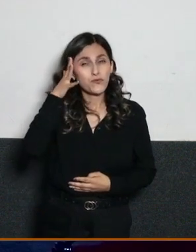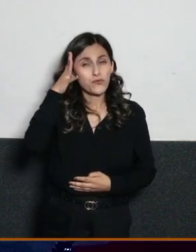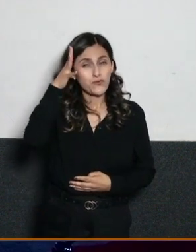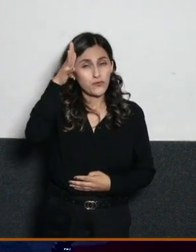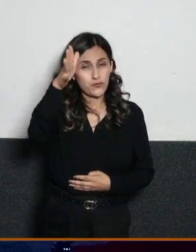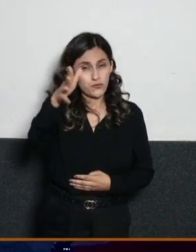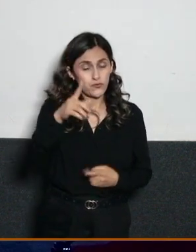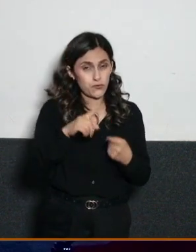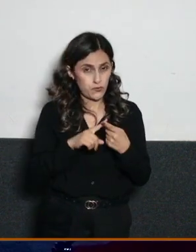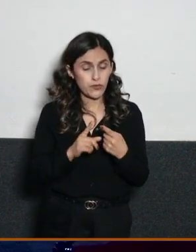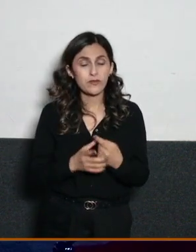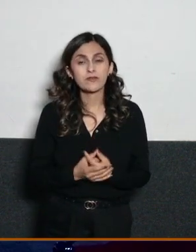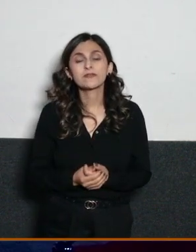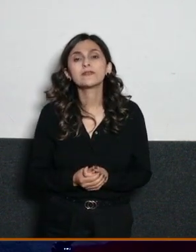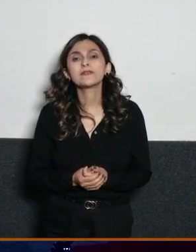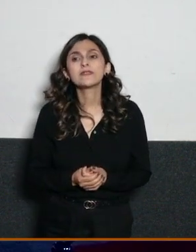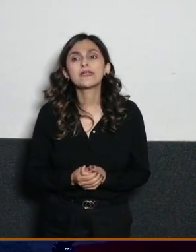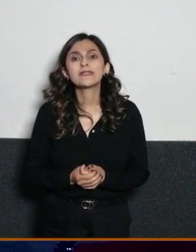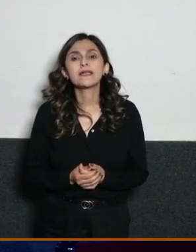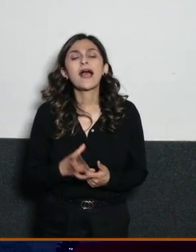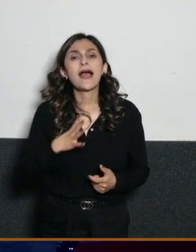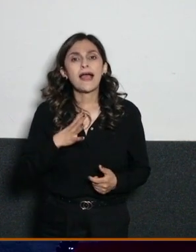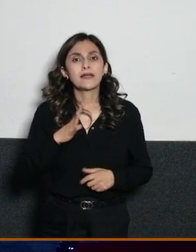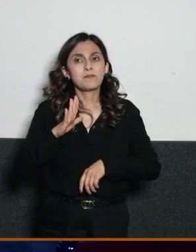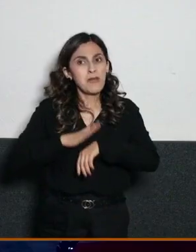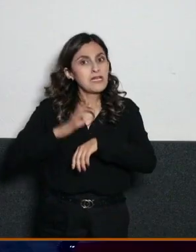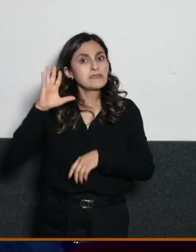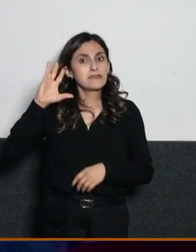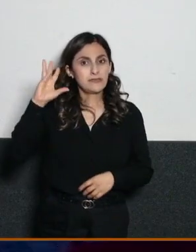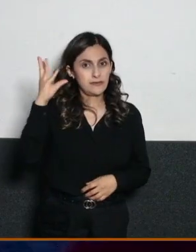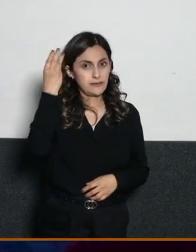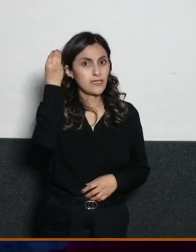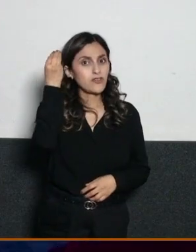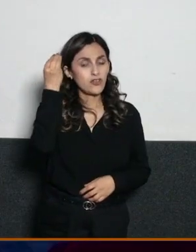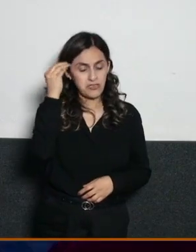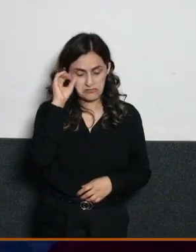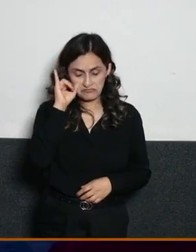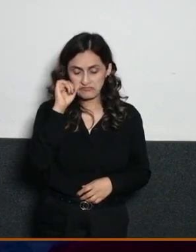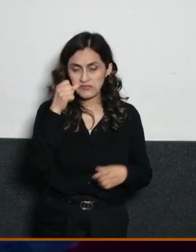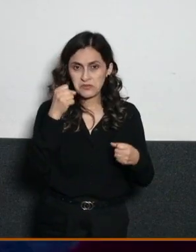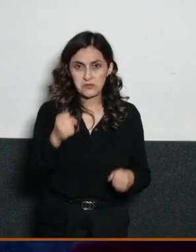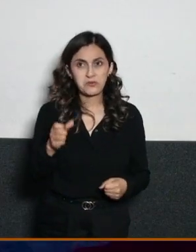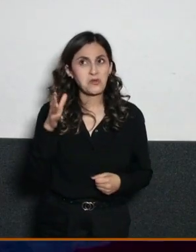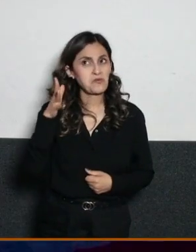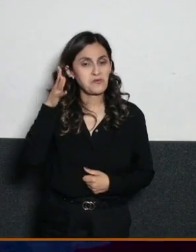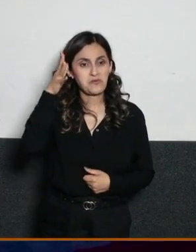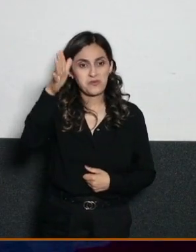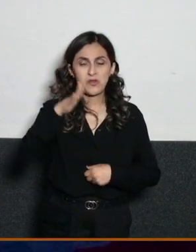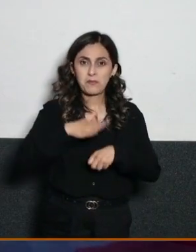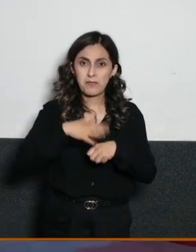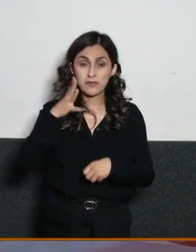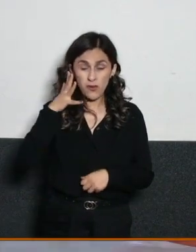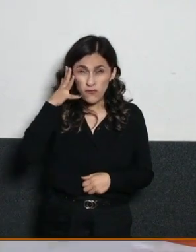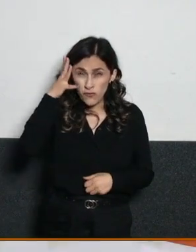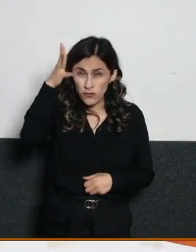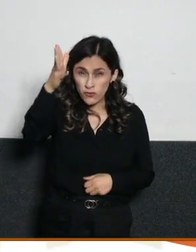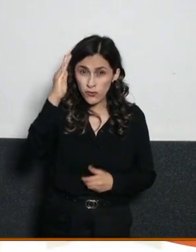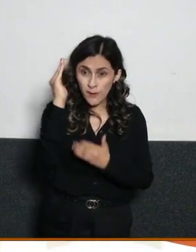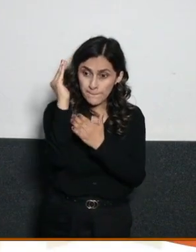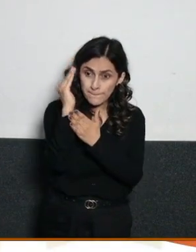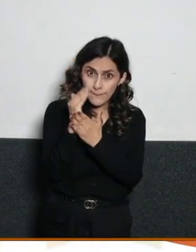va a haber más tecnología, ¿sí o no? O sea, ¿se imaginan un futuro con